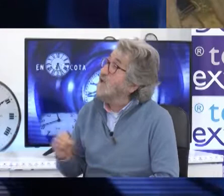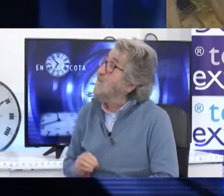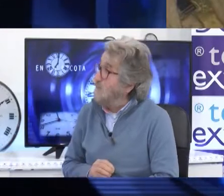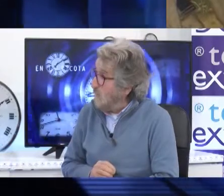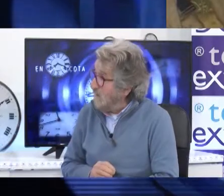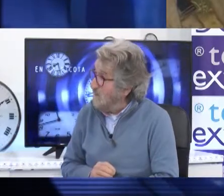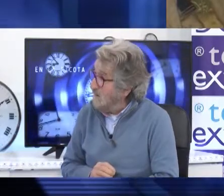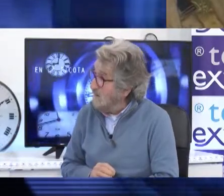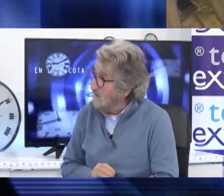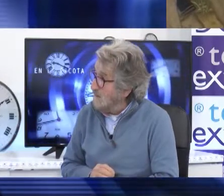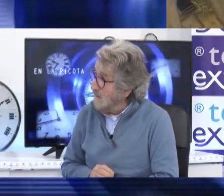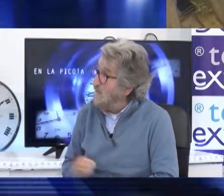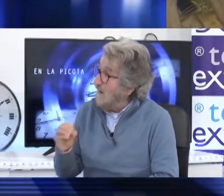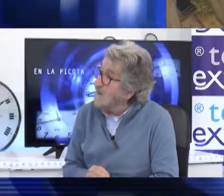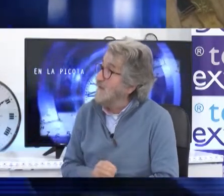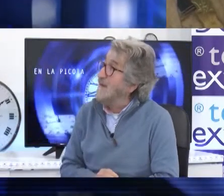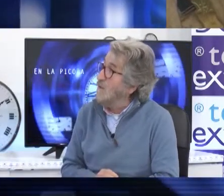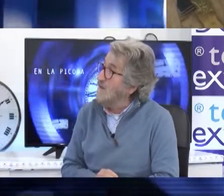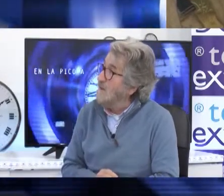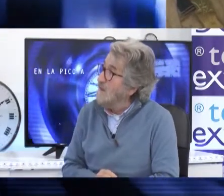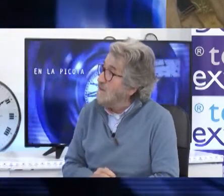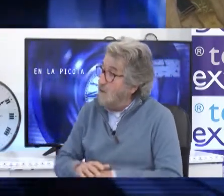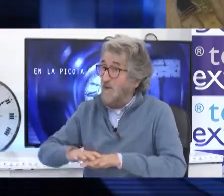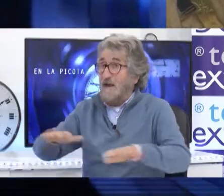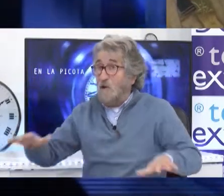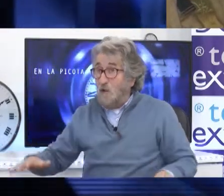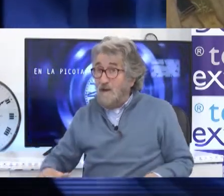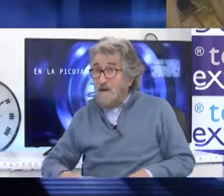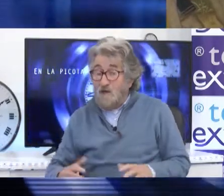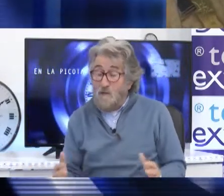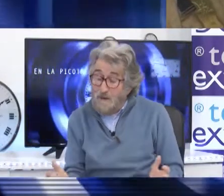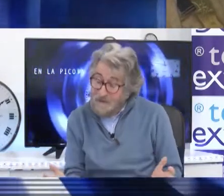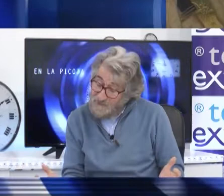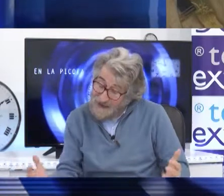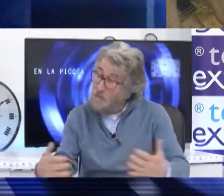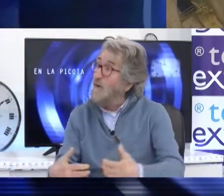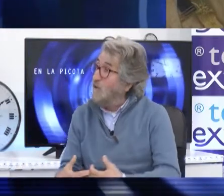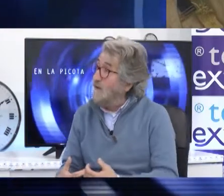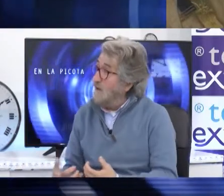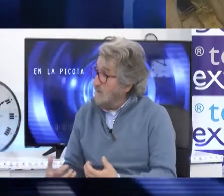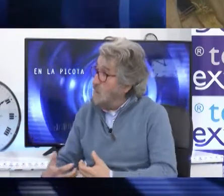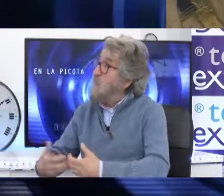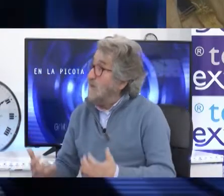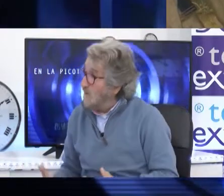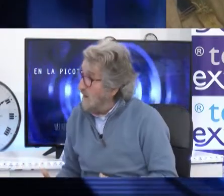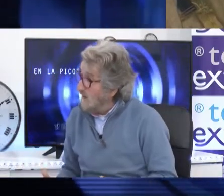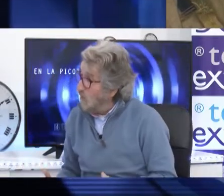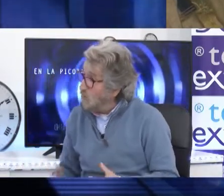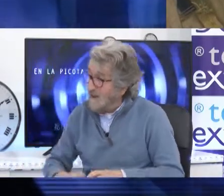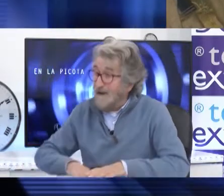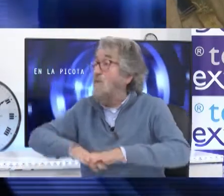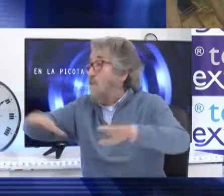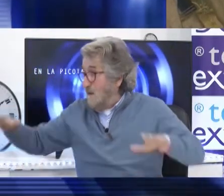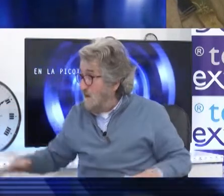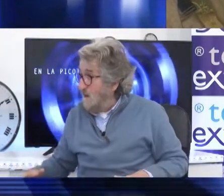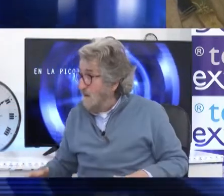Illa es el hombre providencia, que parece ser que lo es, como dialogador y como hombre acumulador de un potencial de votos